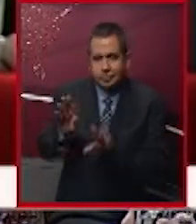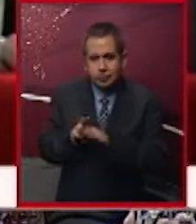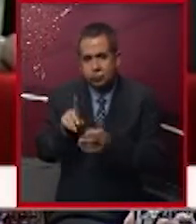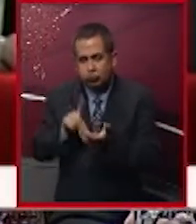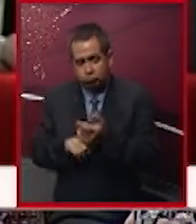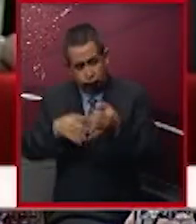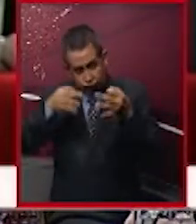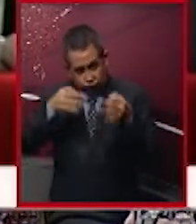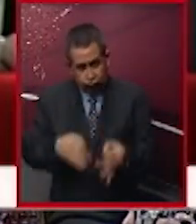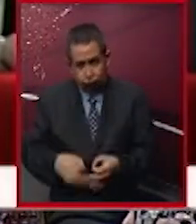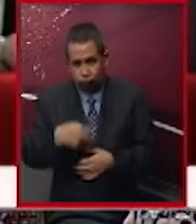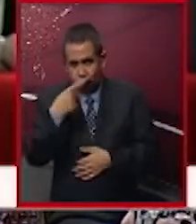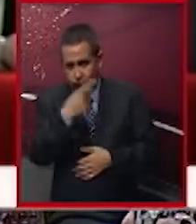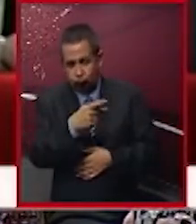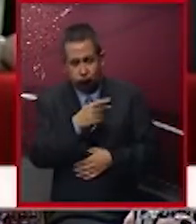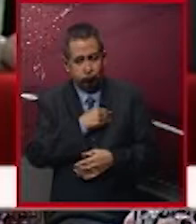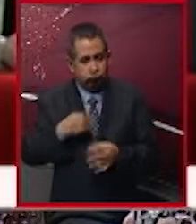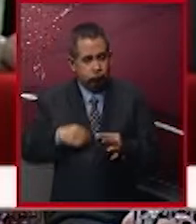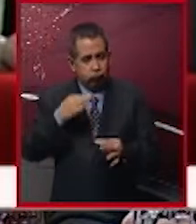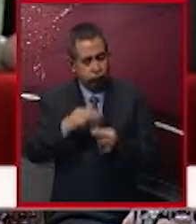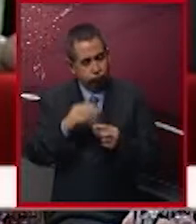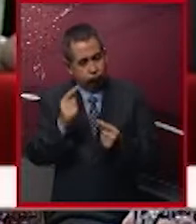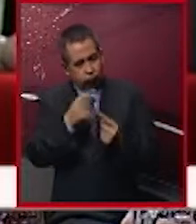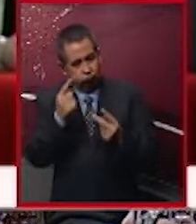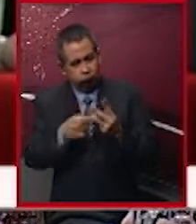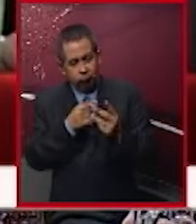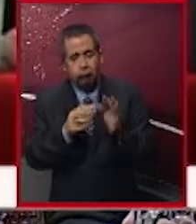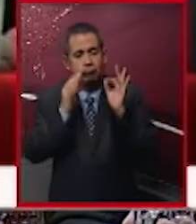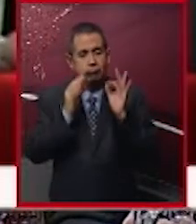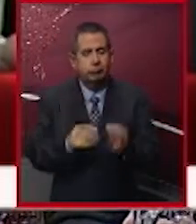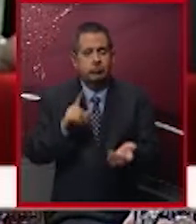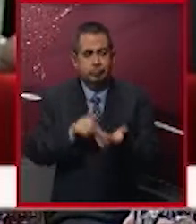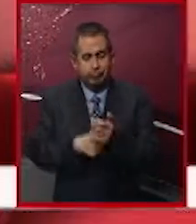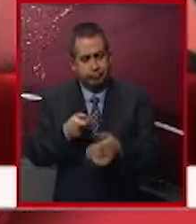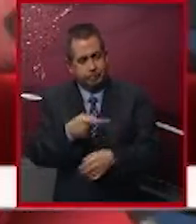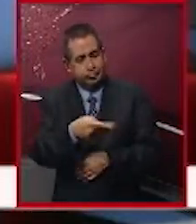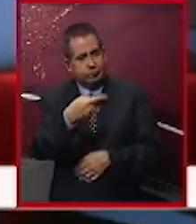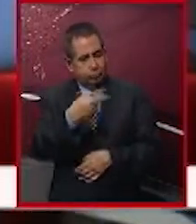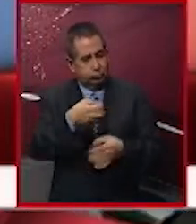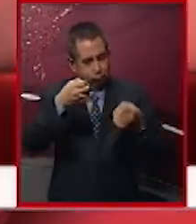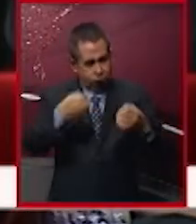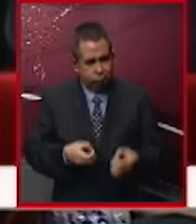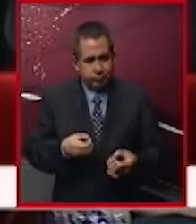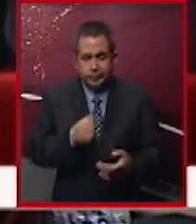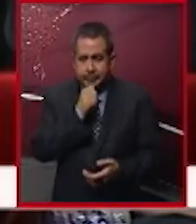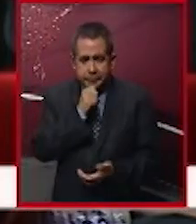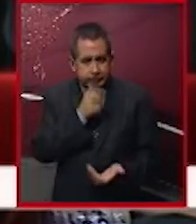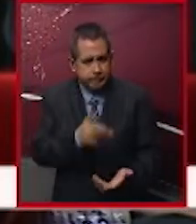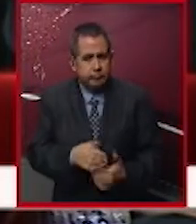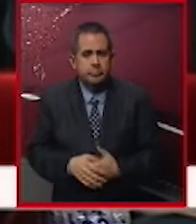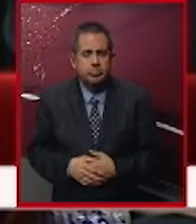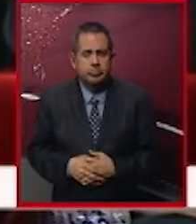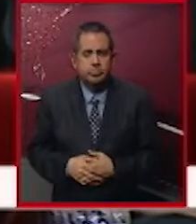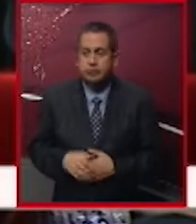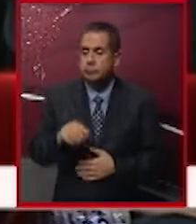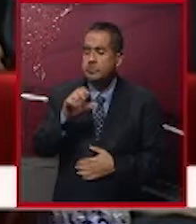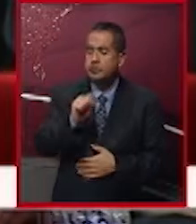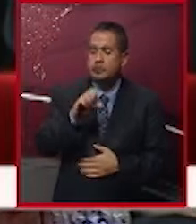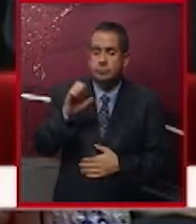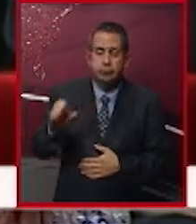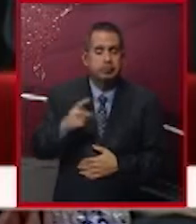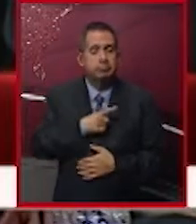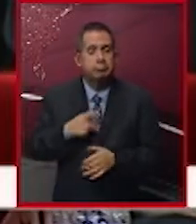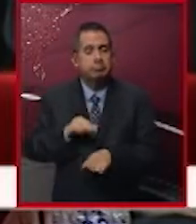para acreditar que se cumplan con los elementos mínimos para una denominación. La Secretaría de Economía tiene que